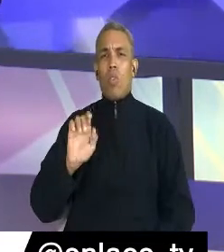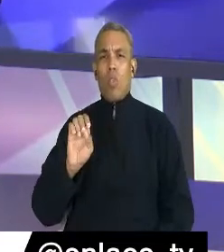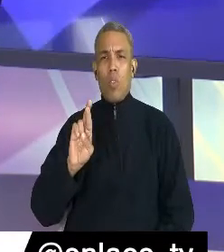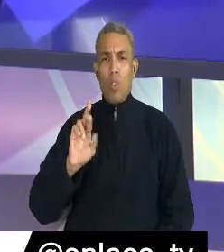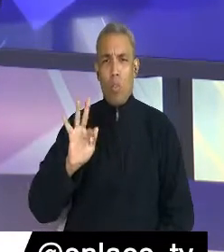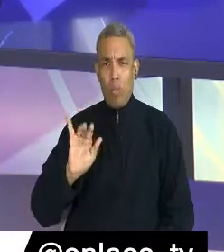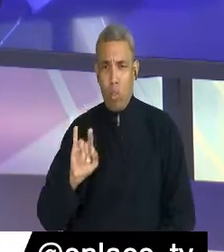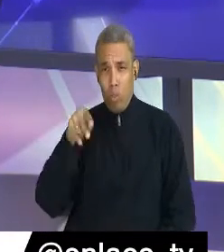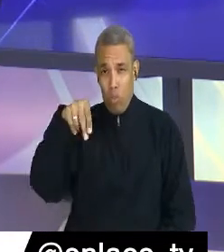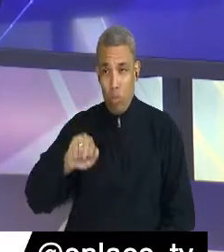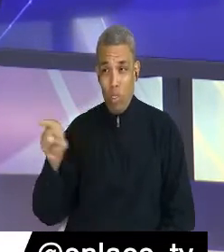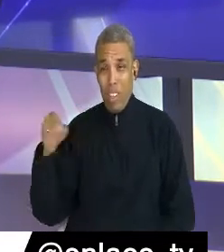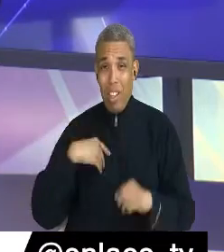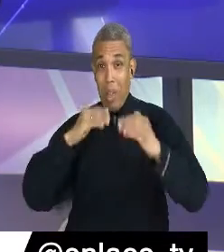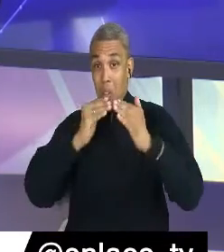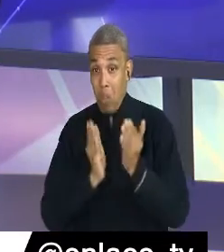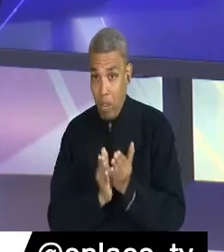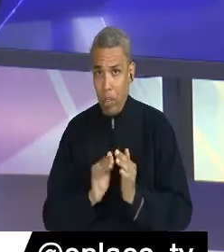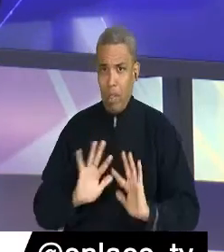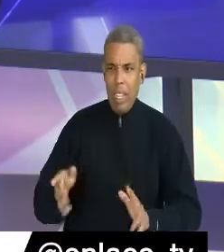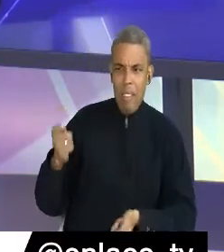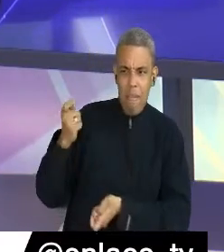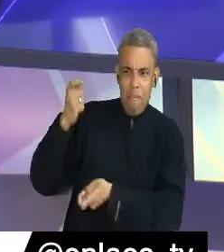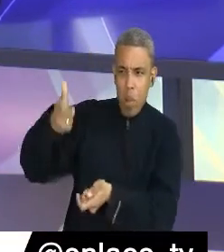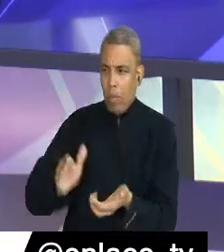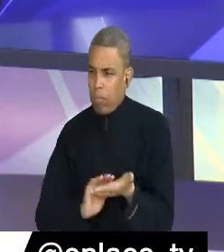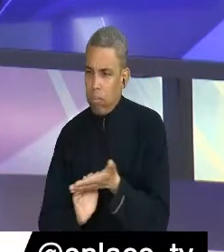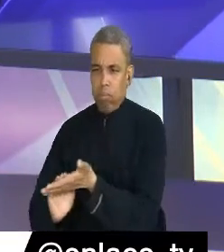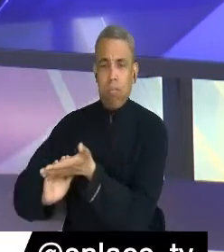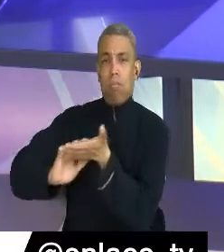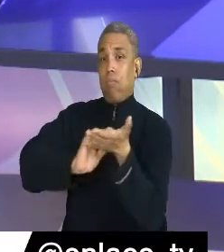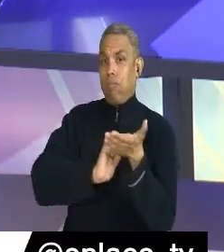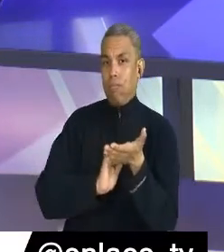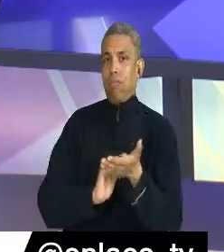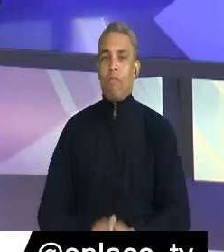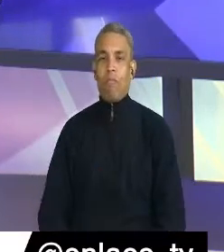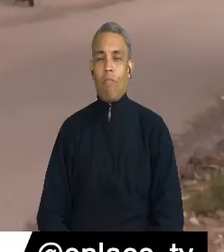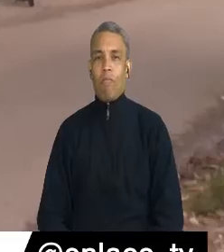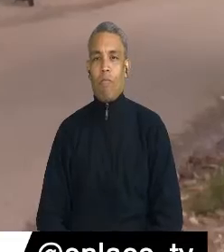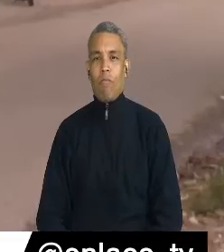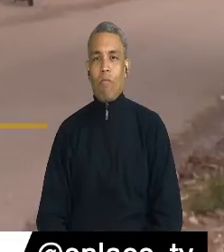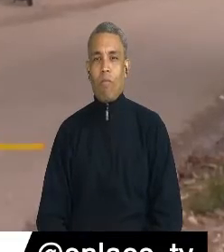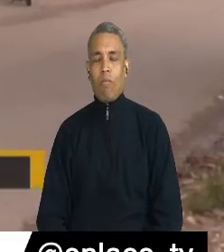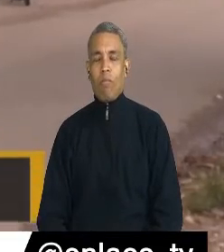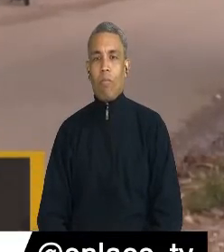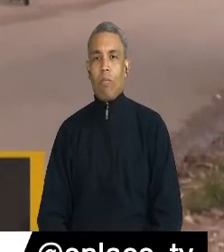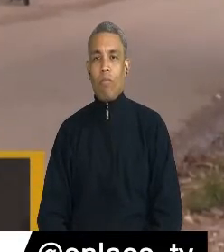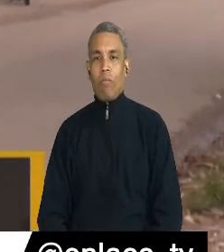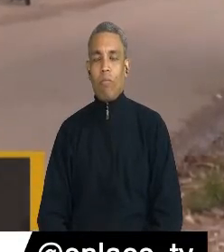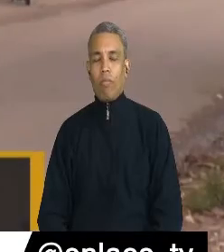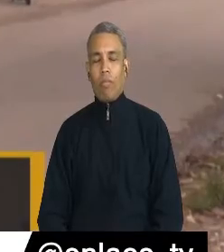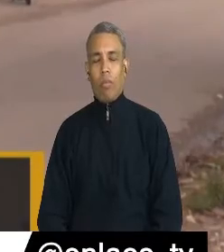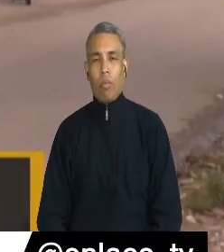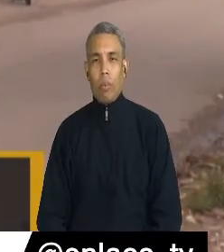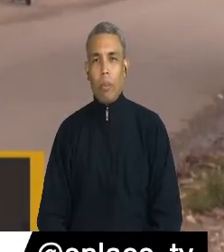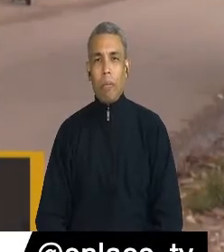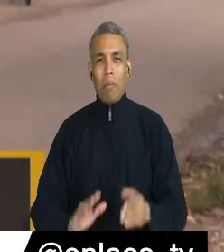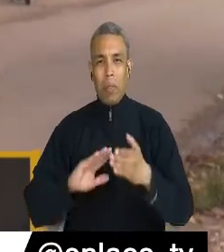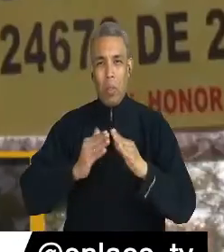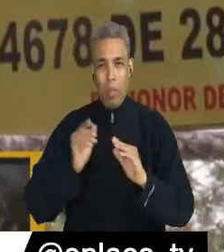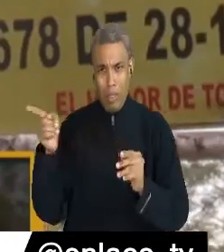institución otras 30 del casco urbano de barrancabermeja que bien serán intervenidas luego de la socialización con la comunidad